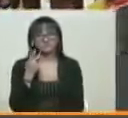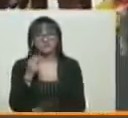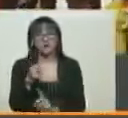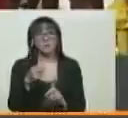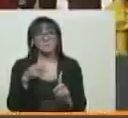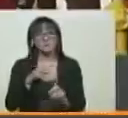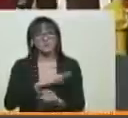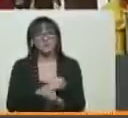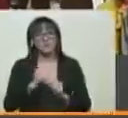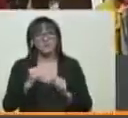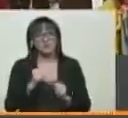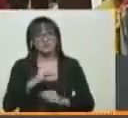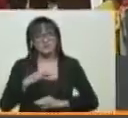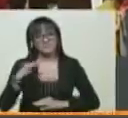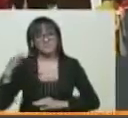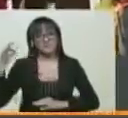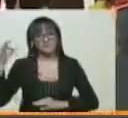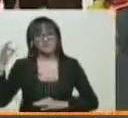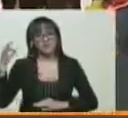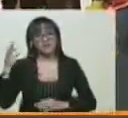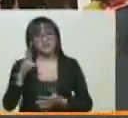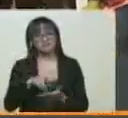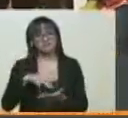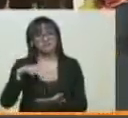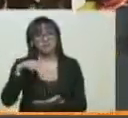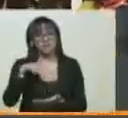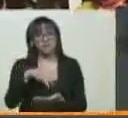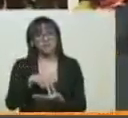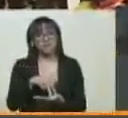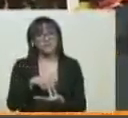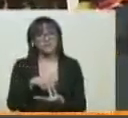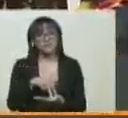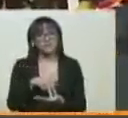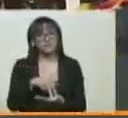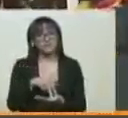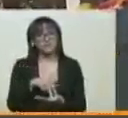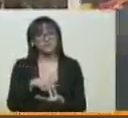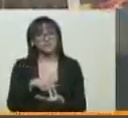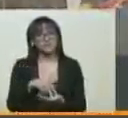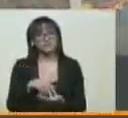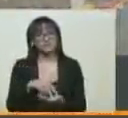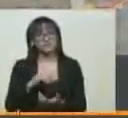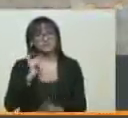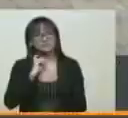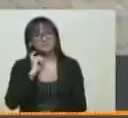Amazonas es una fuerza espiritual que se levanta en sus ancestros,